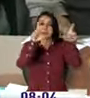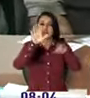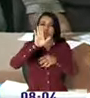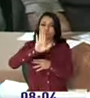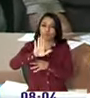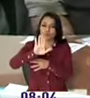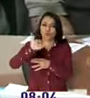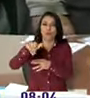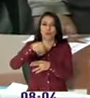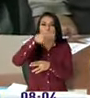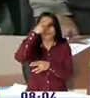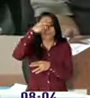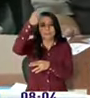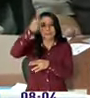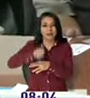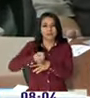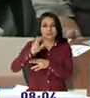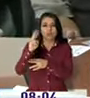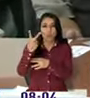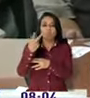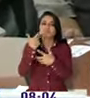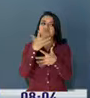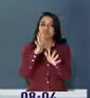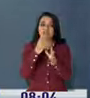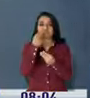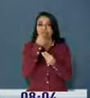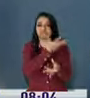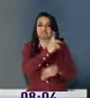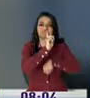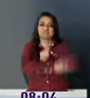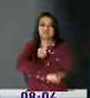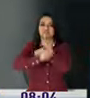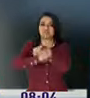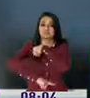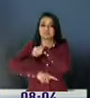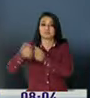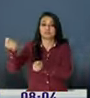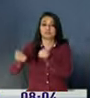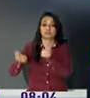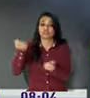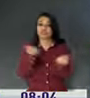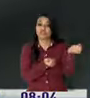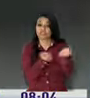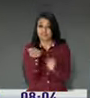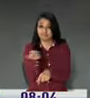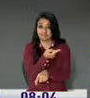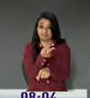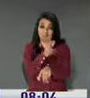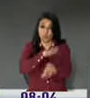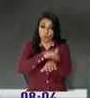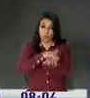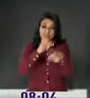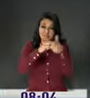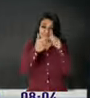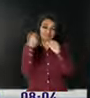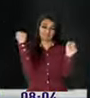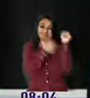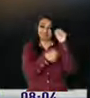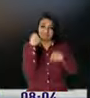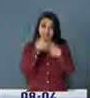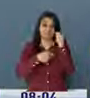Juan Pablo II no se hicieron esperar y los choferes protagonistas de este acto fueron